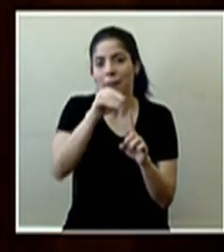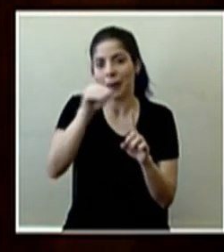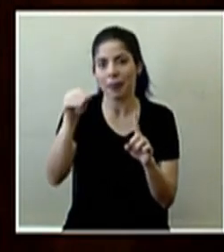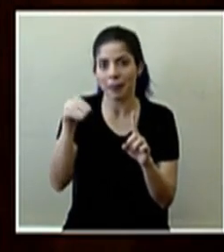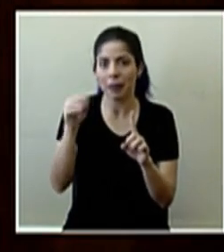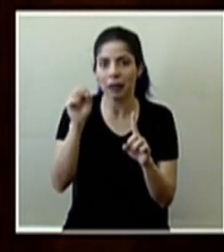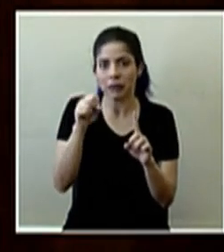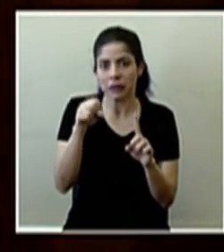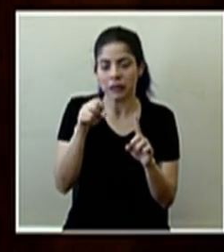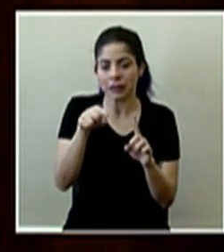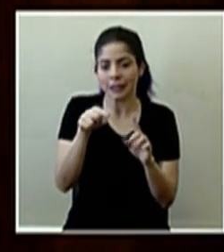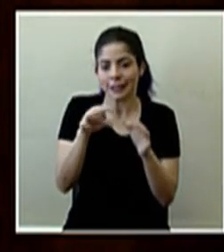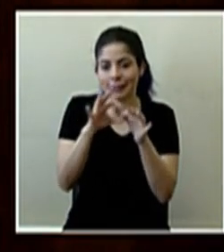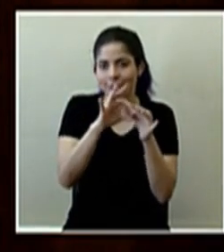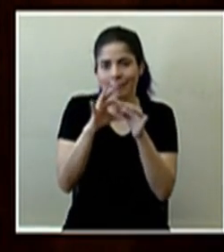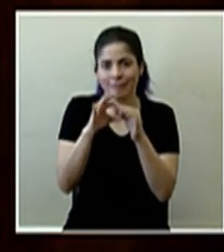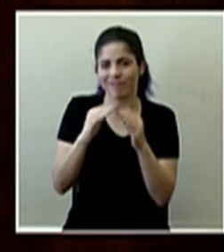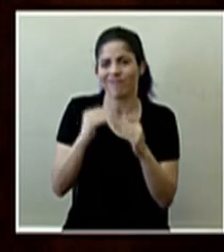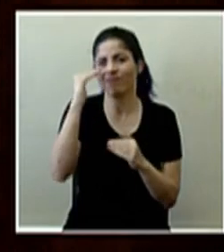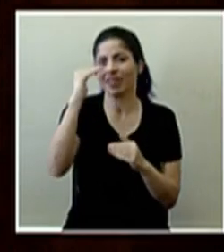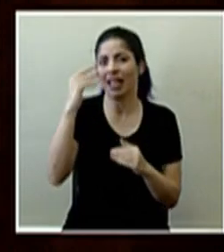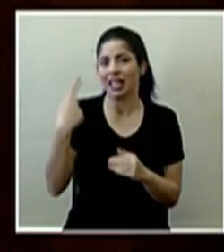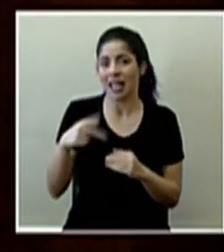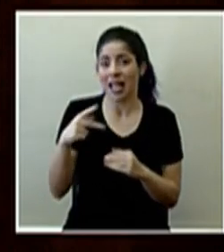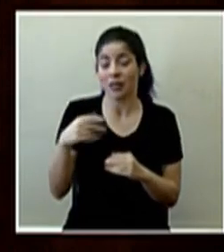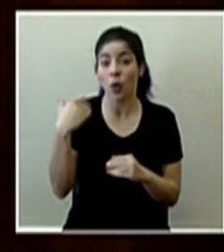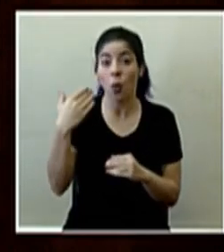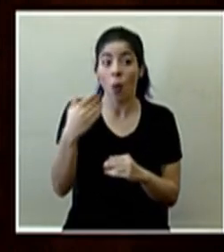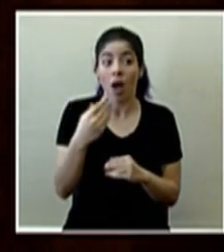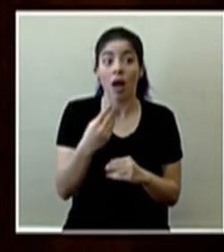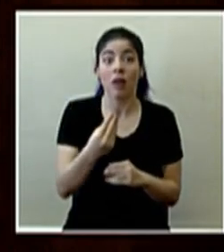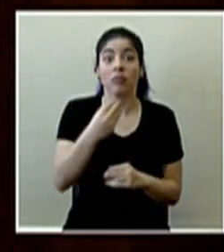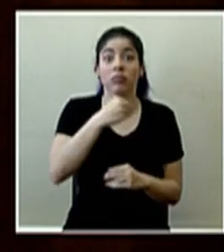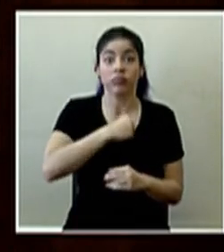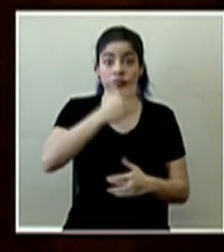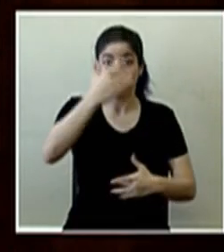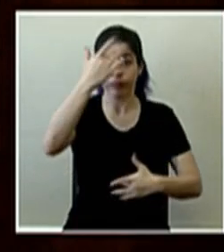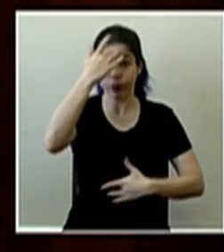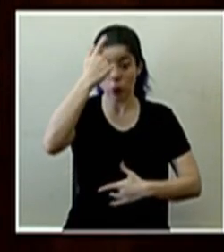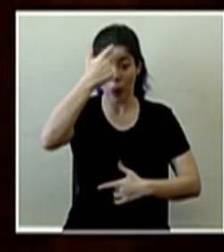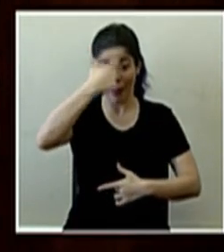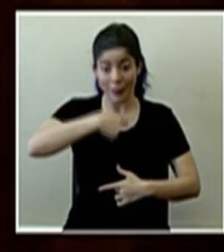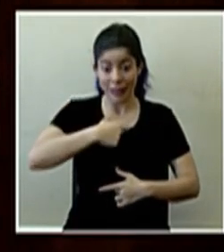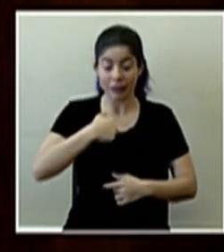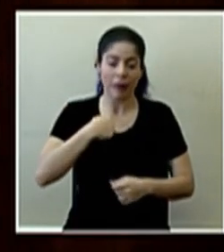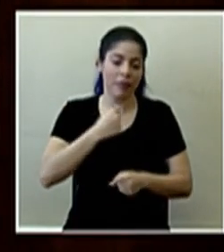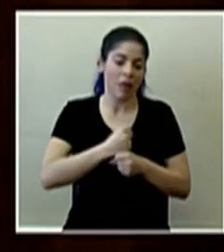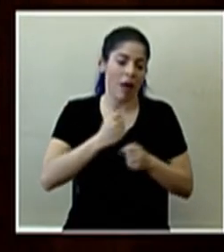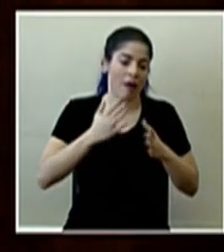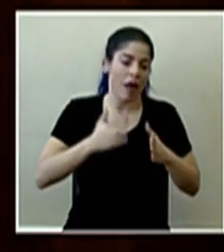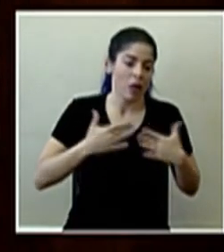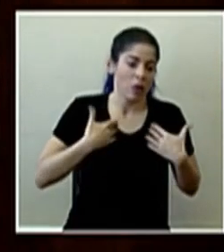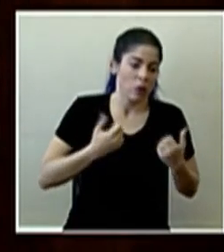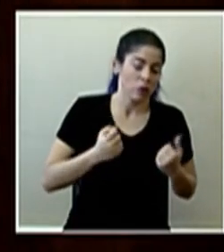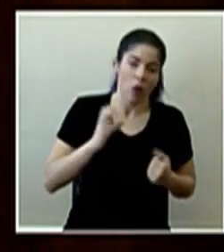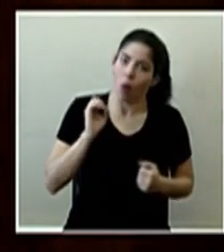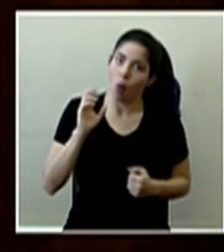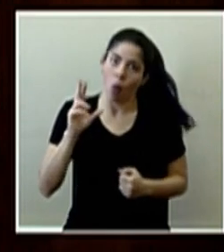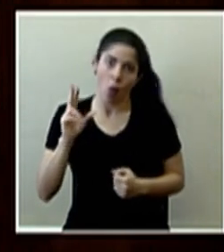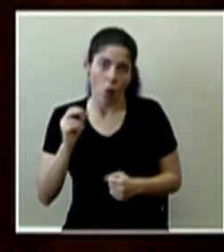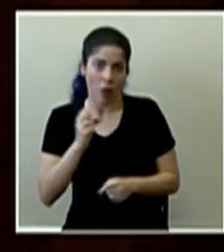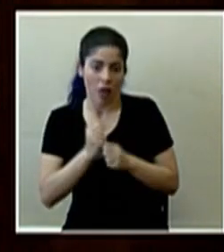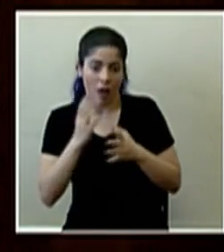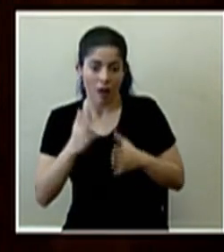un nexo de alto riesgo. Una vez que hay un contagio de una persona, sea funcionario de la salud o no,